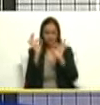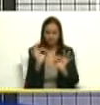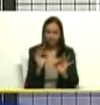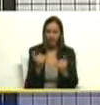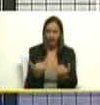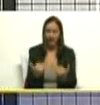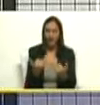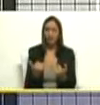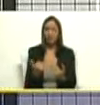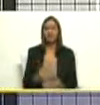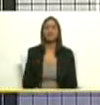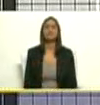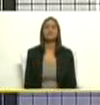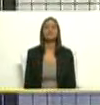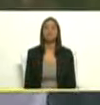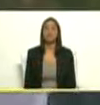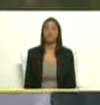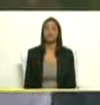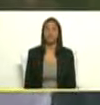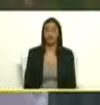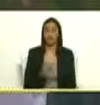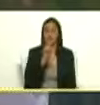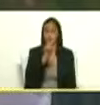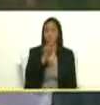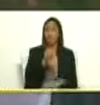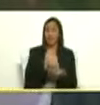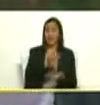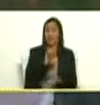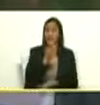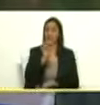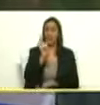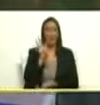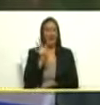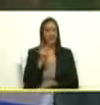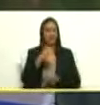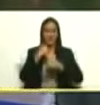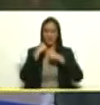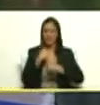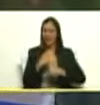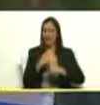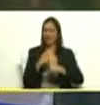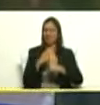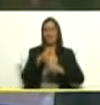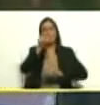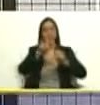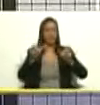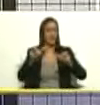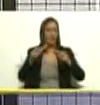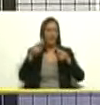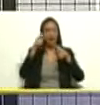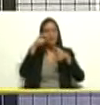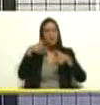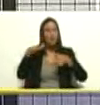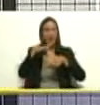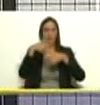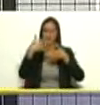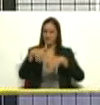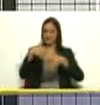caba 2024 año bisiesto arrancado bello fuerte con pueblo en la calle brillante en